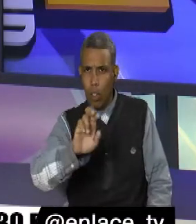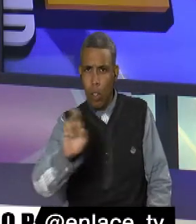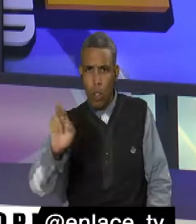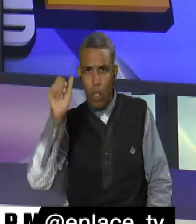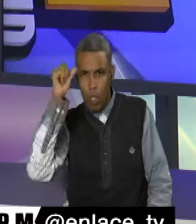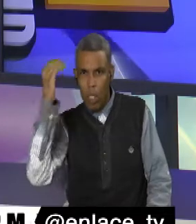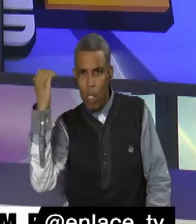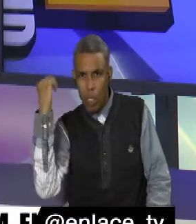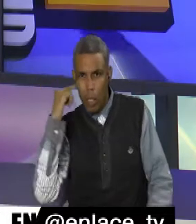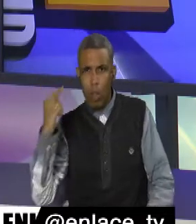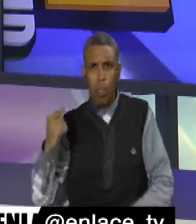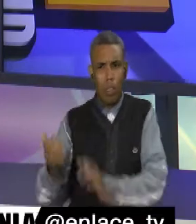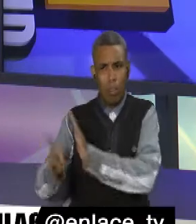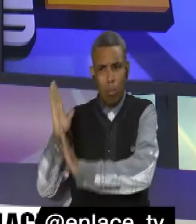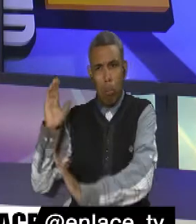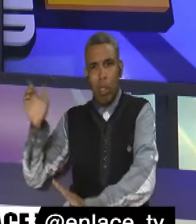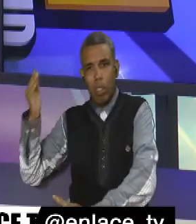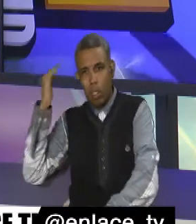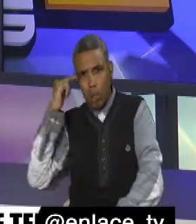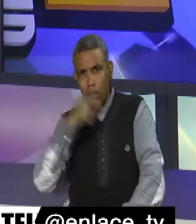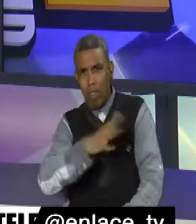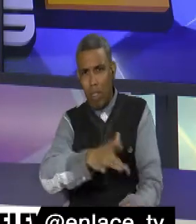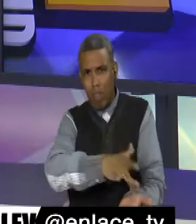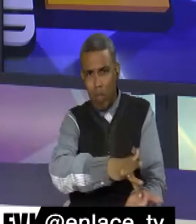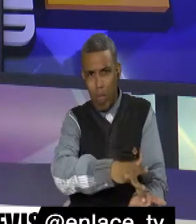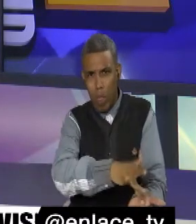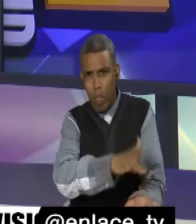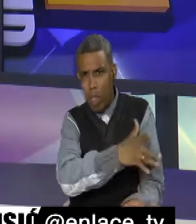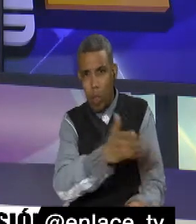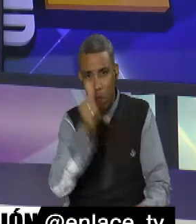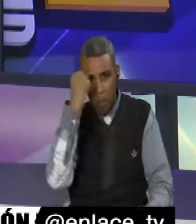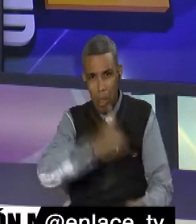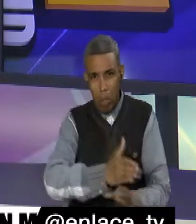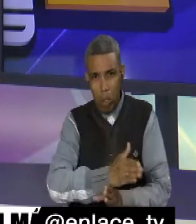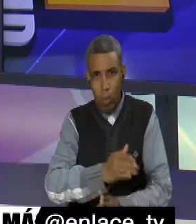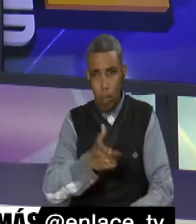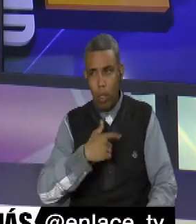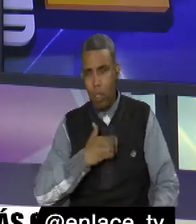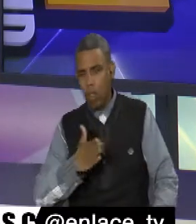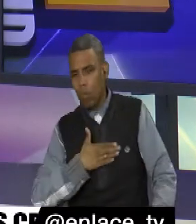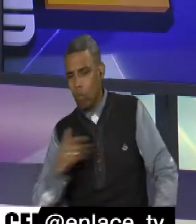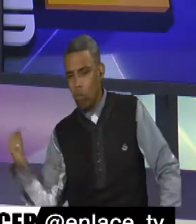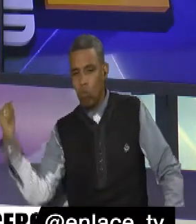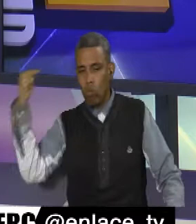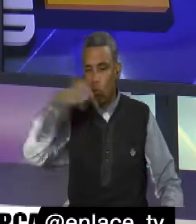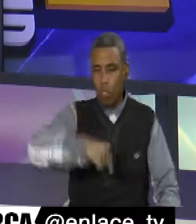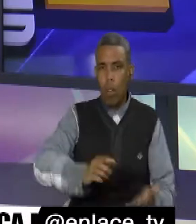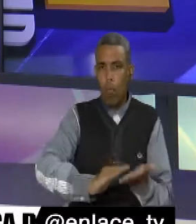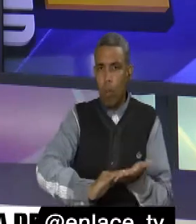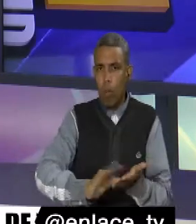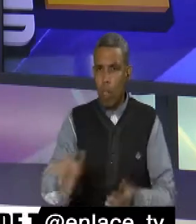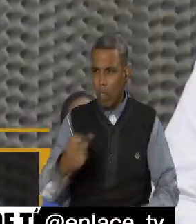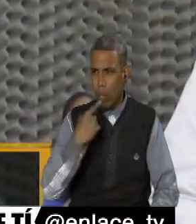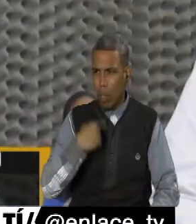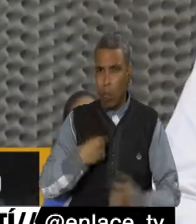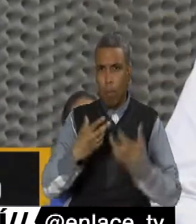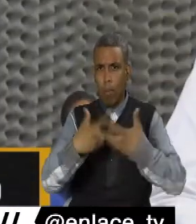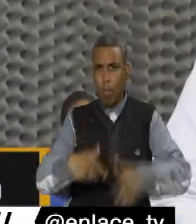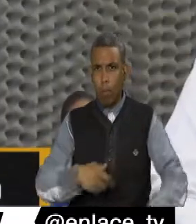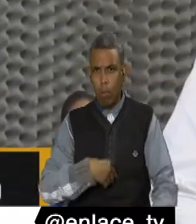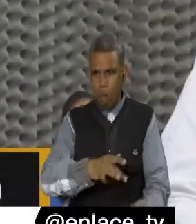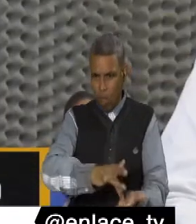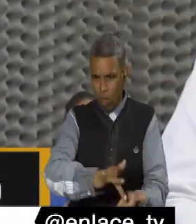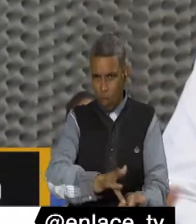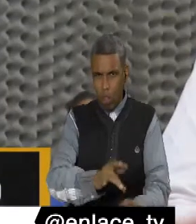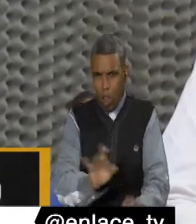que adelantan por estos días. Asegura el jurídico que su firma no le adeuda un peso a nadie. Pedro Gutiérrez,